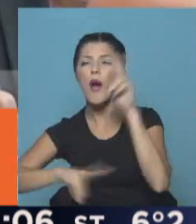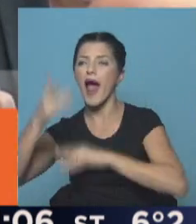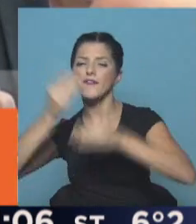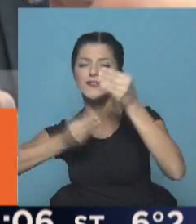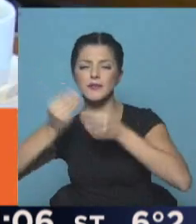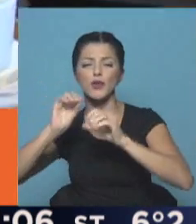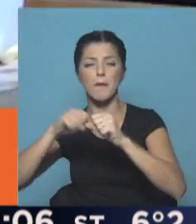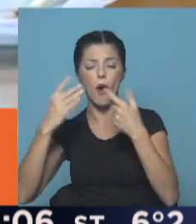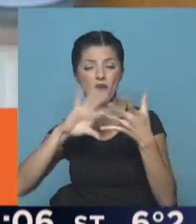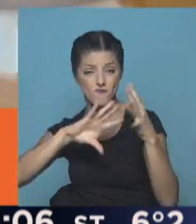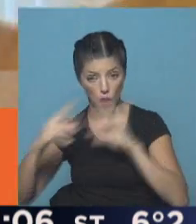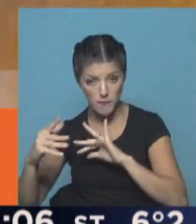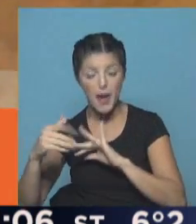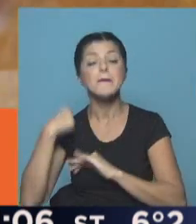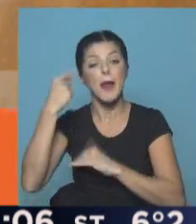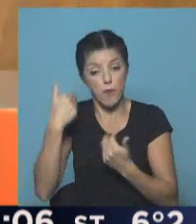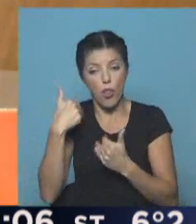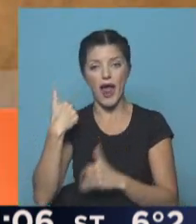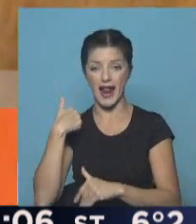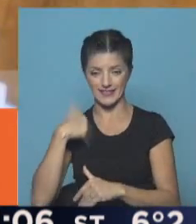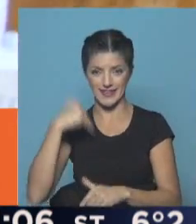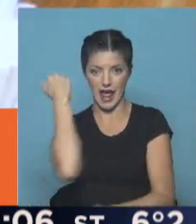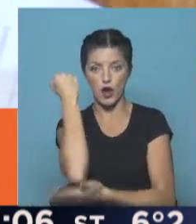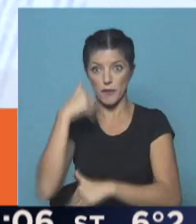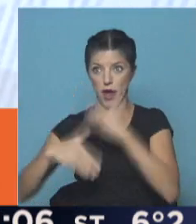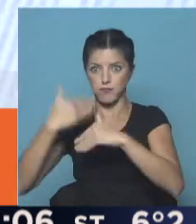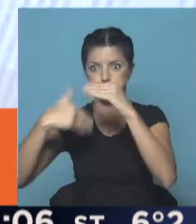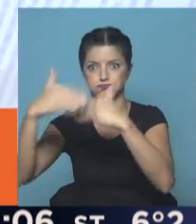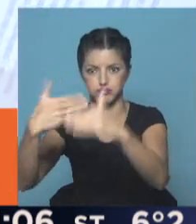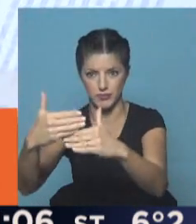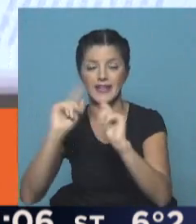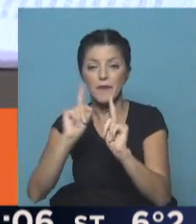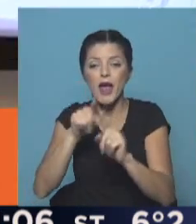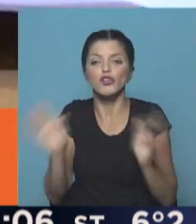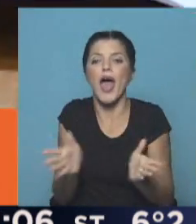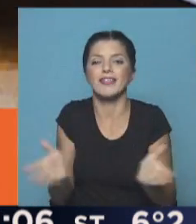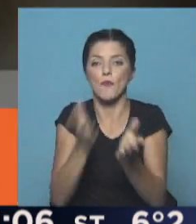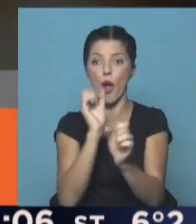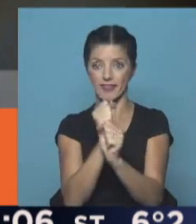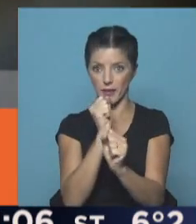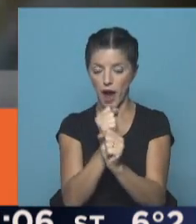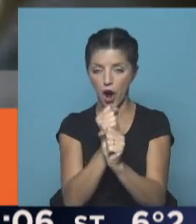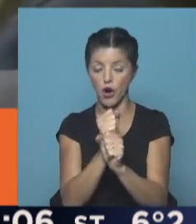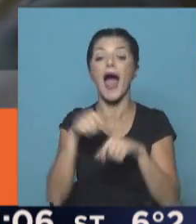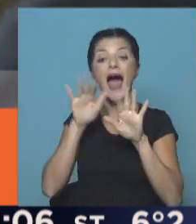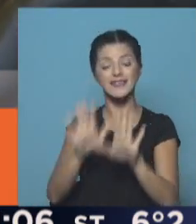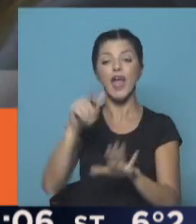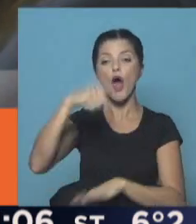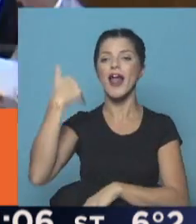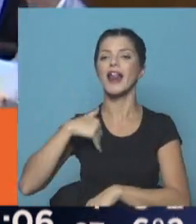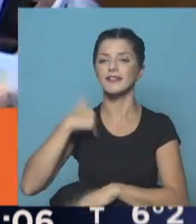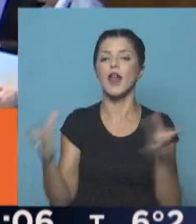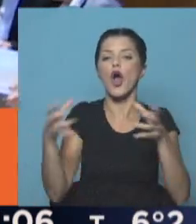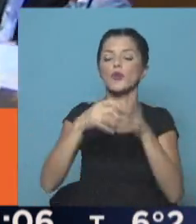mejores condiciones posibles para el crecimiento de la economía y la generación de empleo. Con esta emisión, Argentina se ubica en el grupo